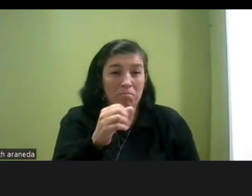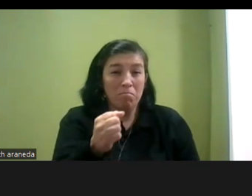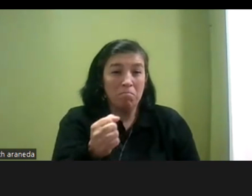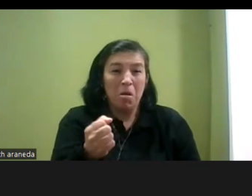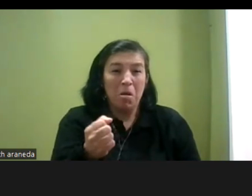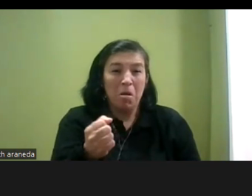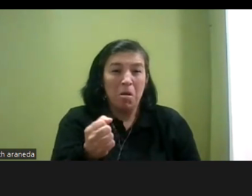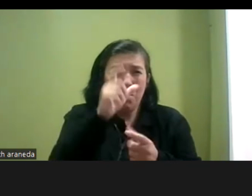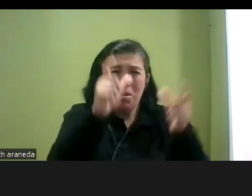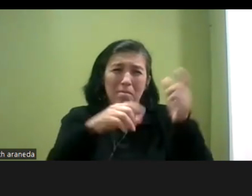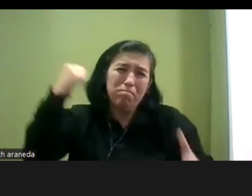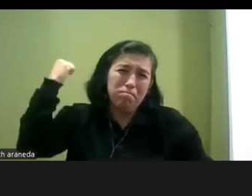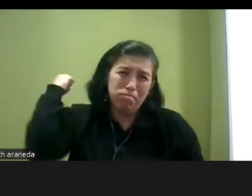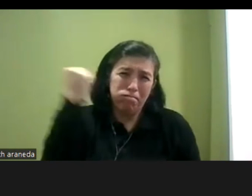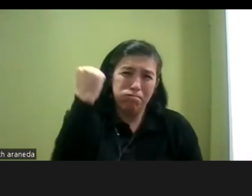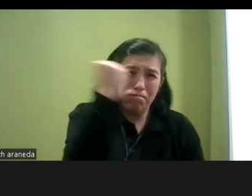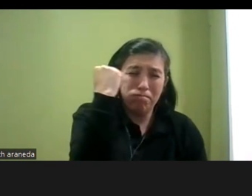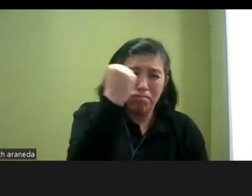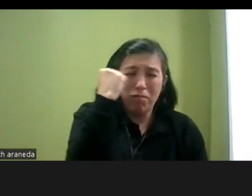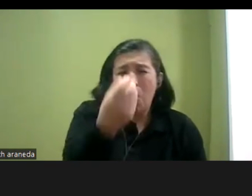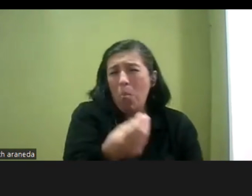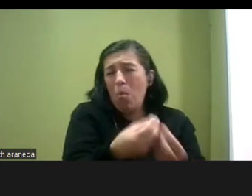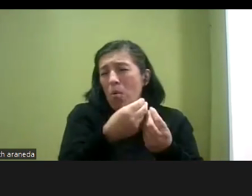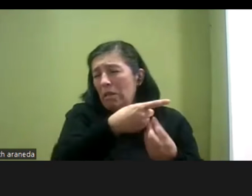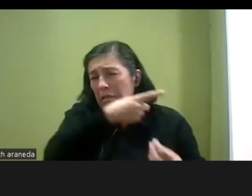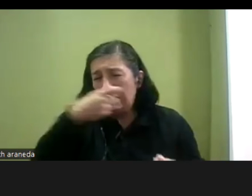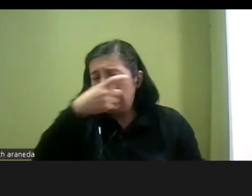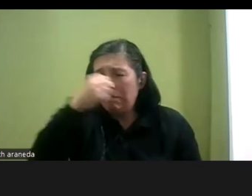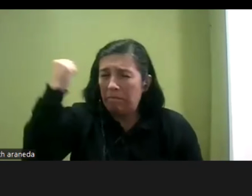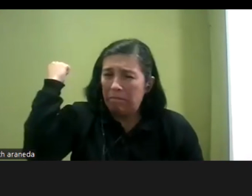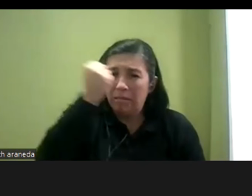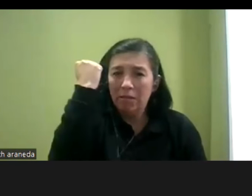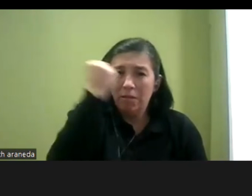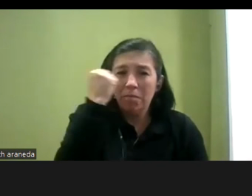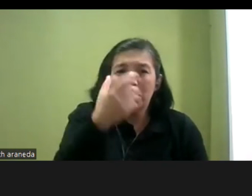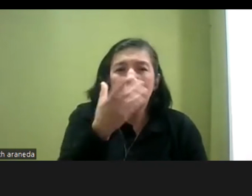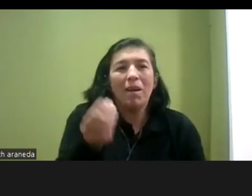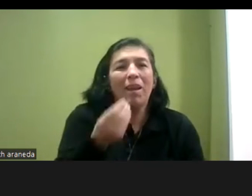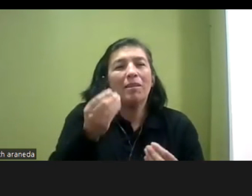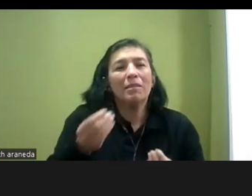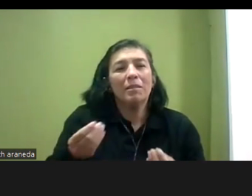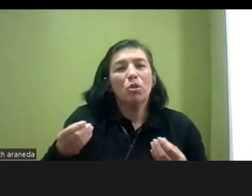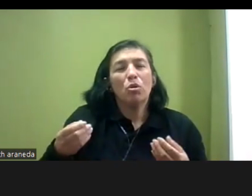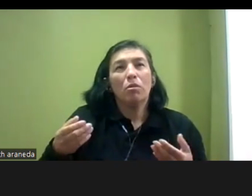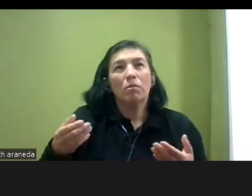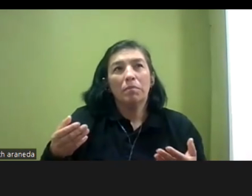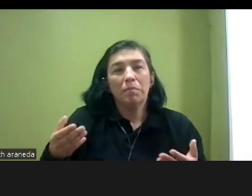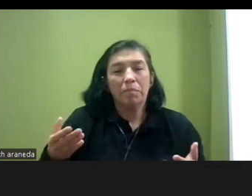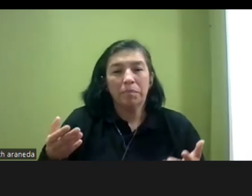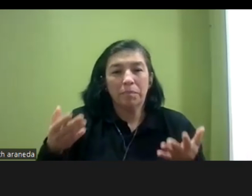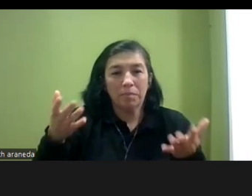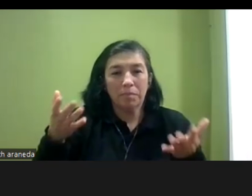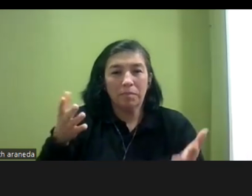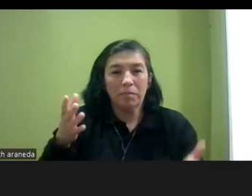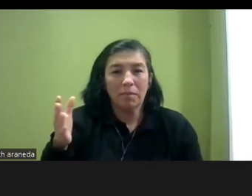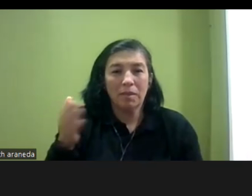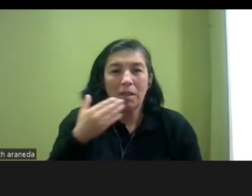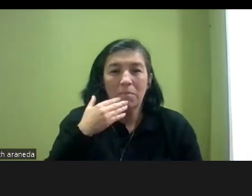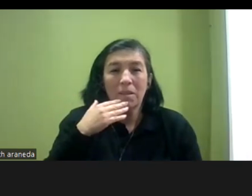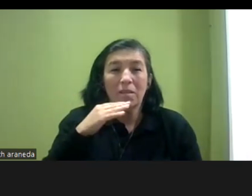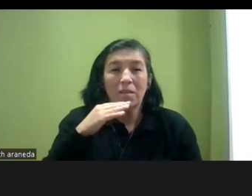personas, cientos de personas para situaciones específicas, situaciones de crisis por lo